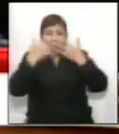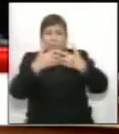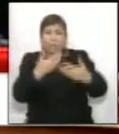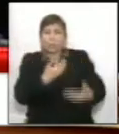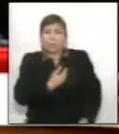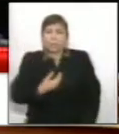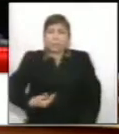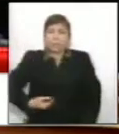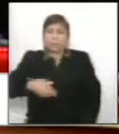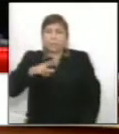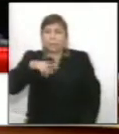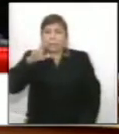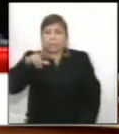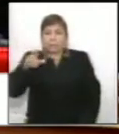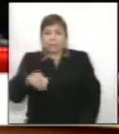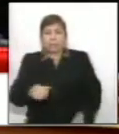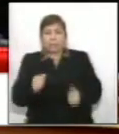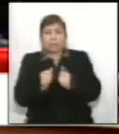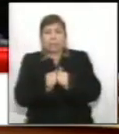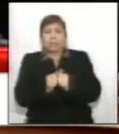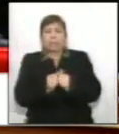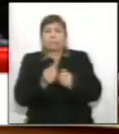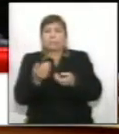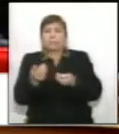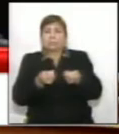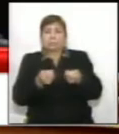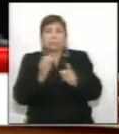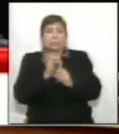locales, regionales y con la sociedad civil.